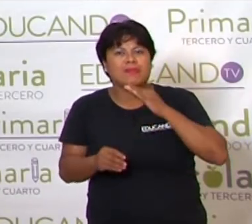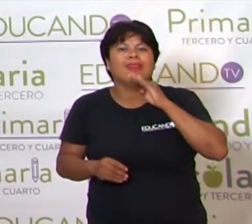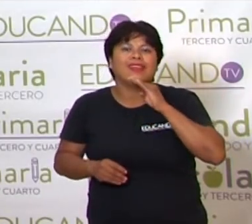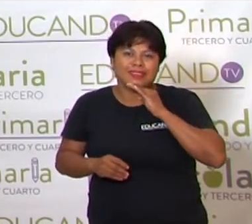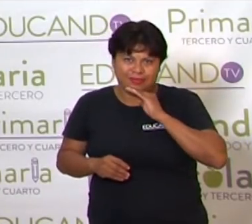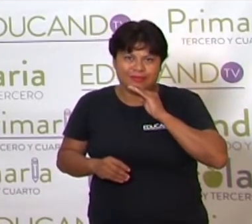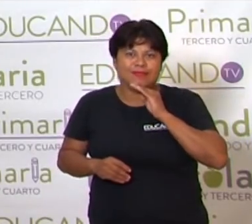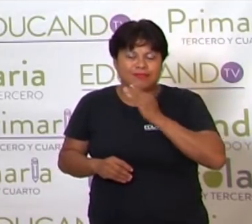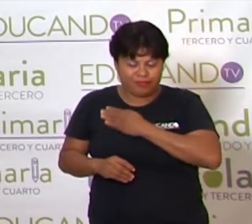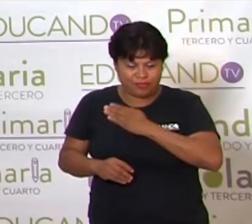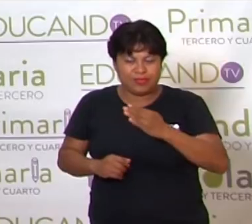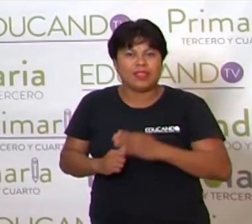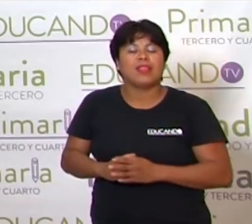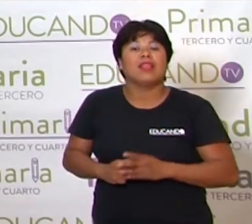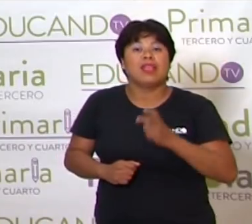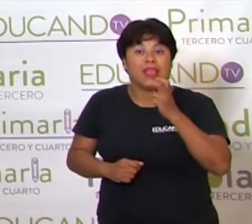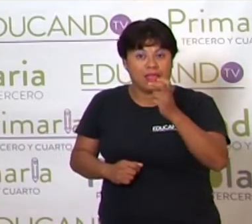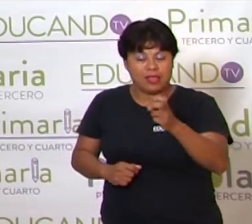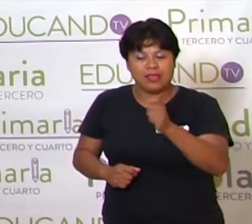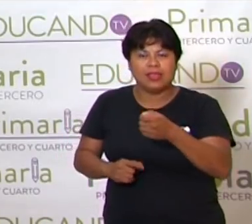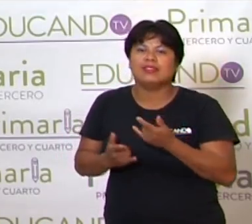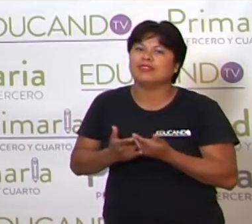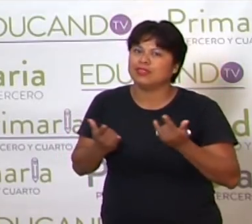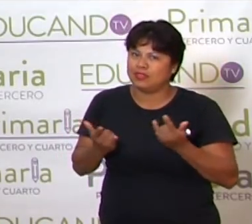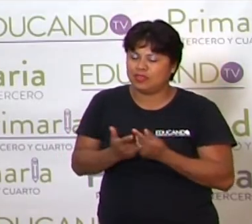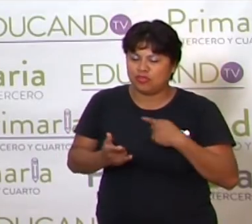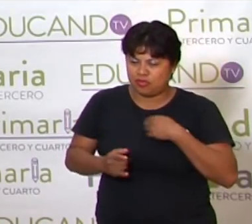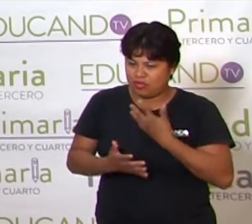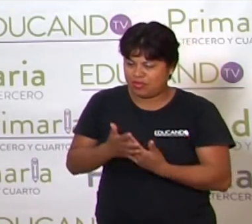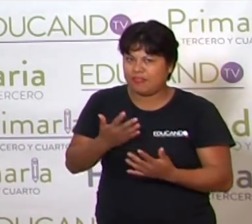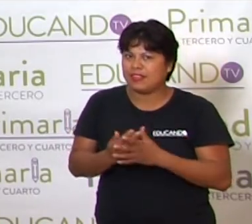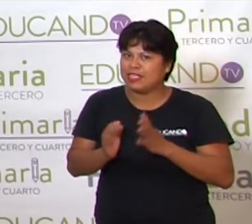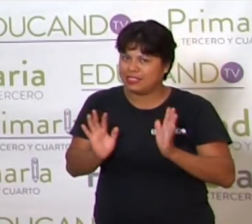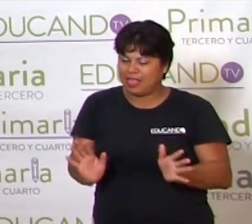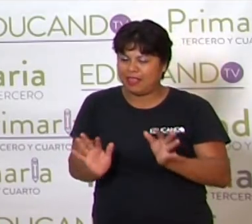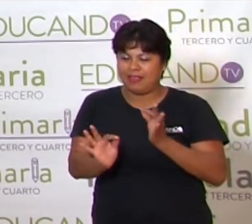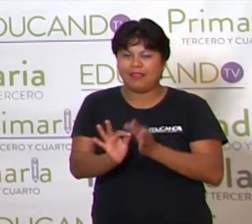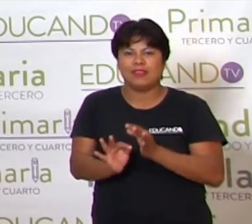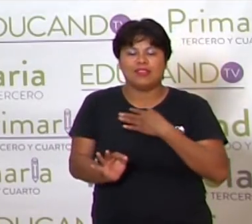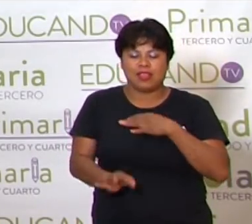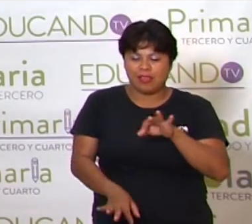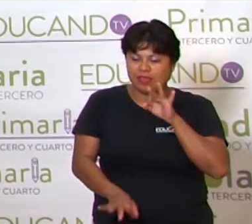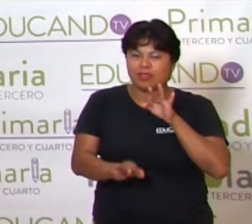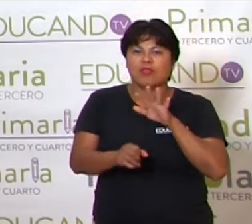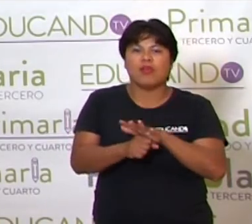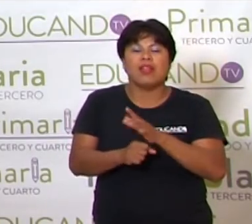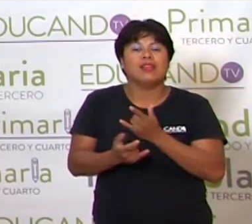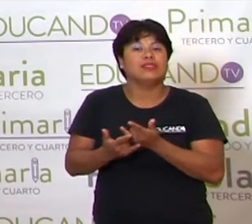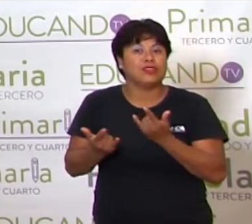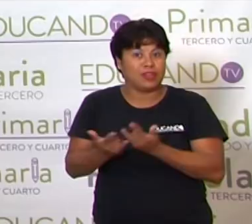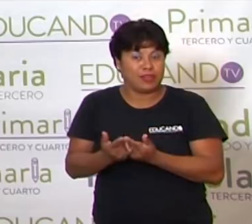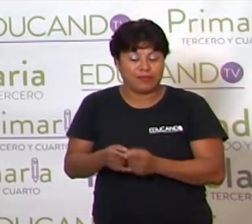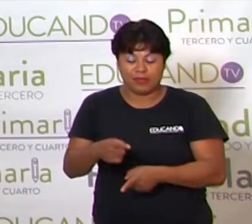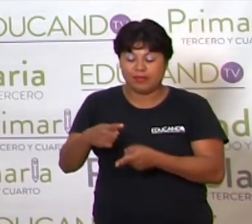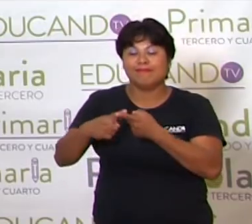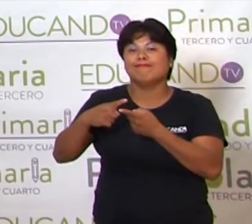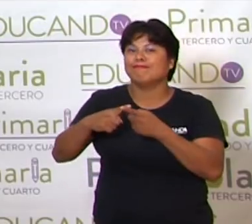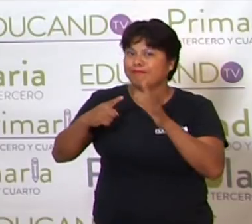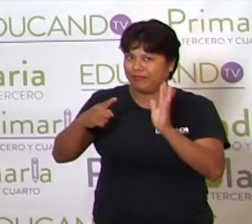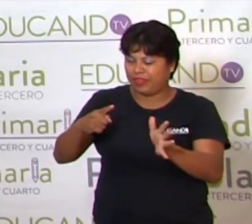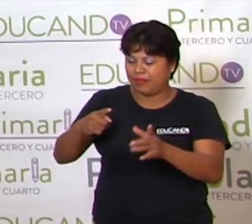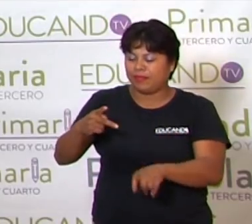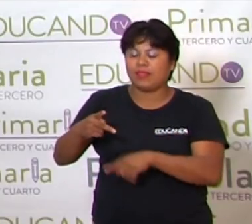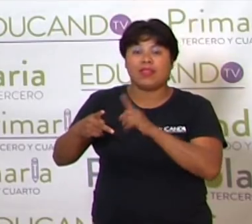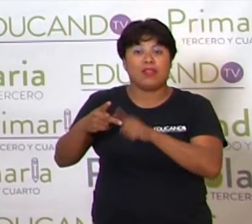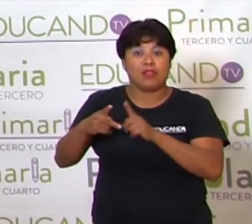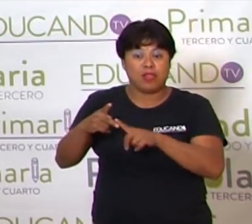Bueno, entonces de eso trata la historia. Yo ya la elegí, ya elegí la historia. Lo segundo que tenemos que hacer